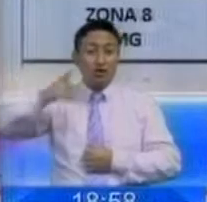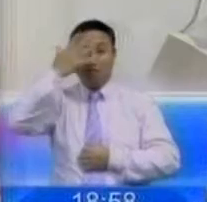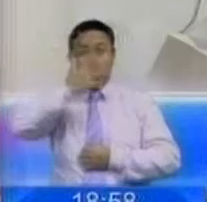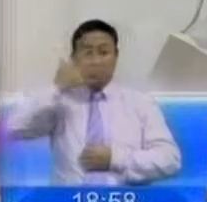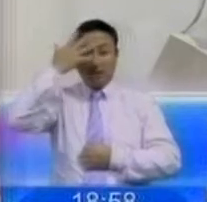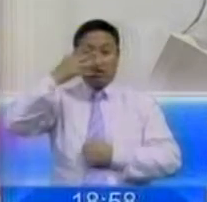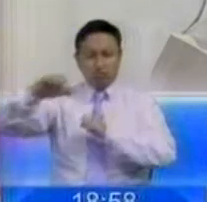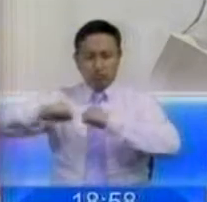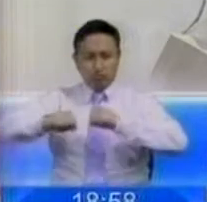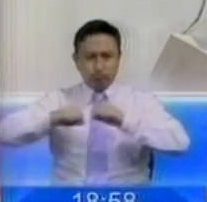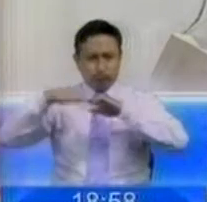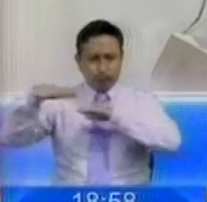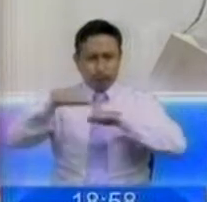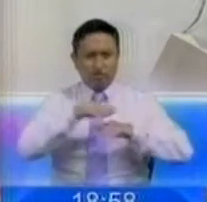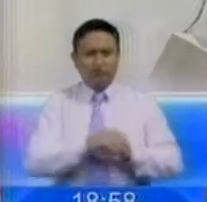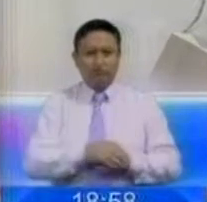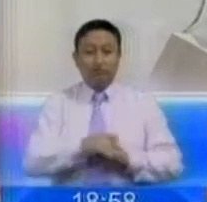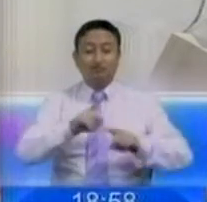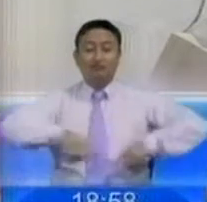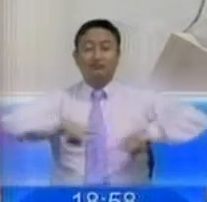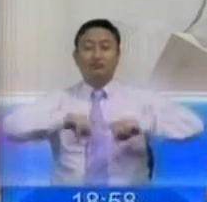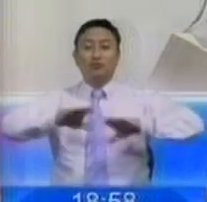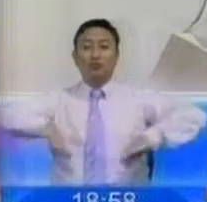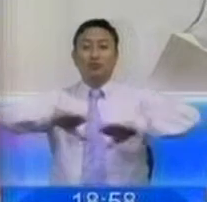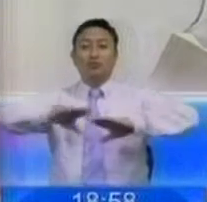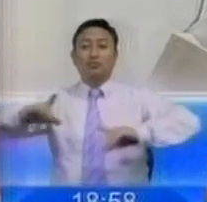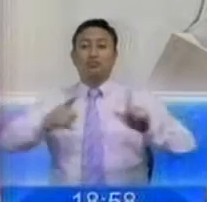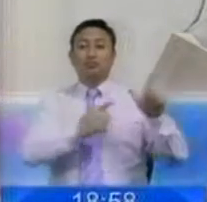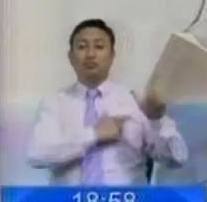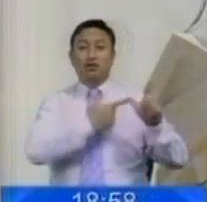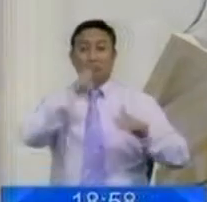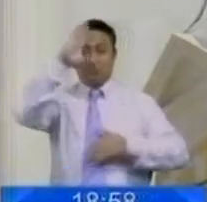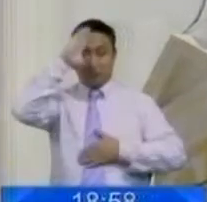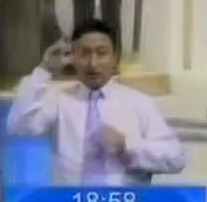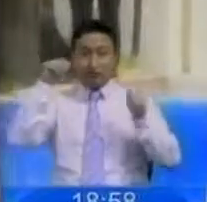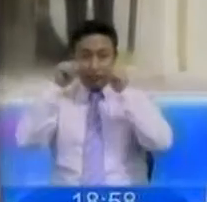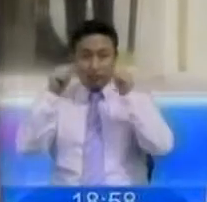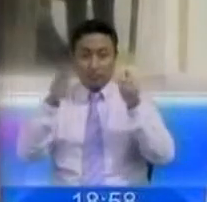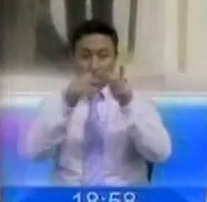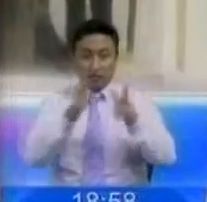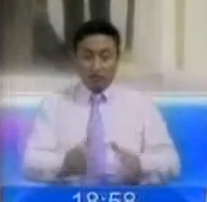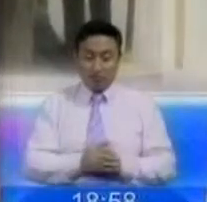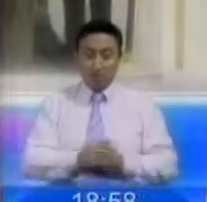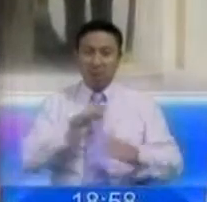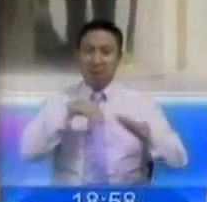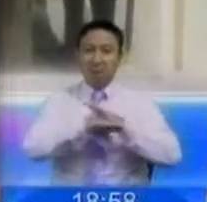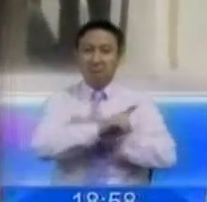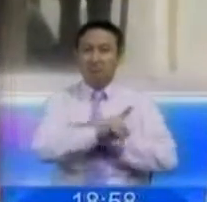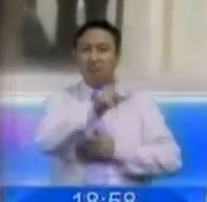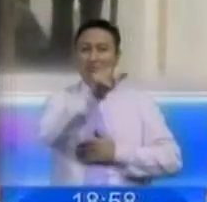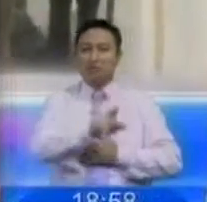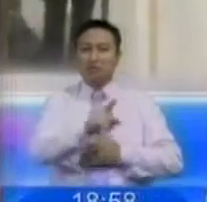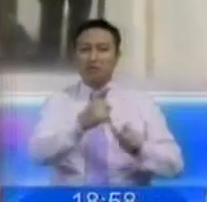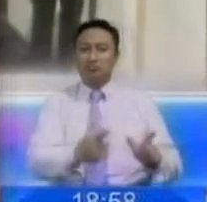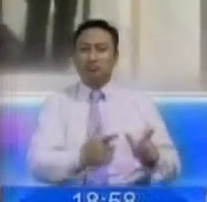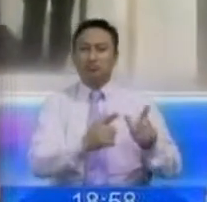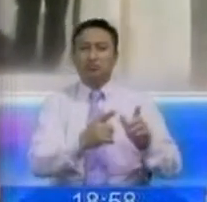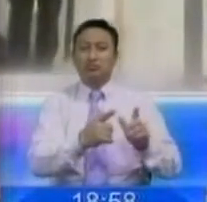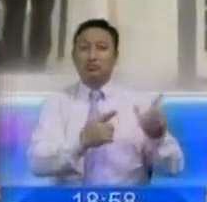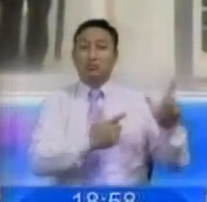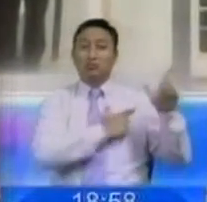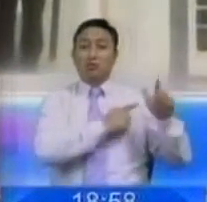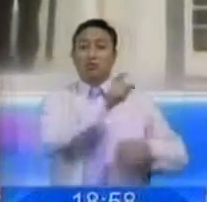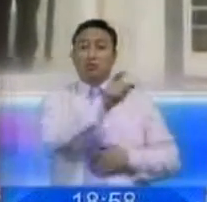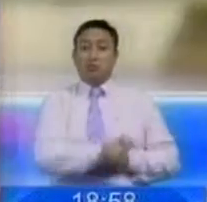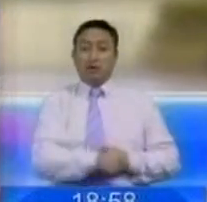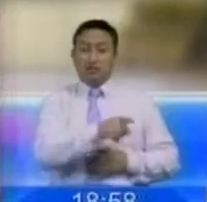Esmeraldas. Varias dependencias militares fueron allanadas por agentes de la policía y fiscales. Ingresaron en busca de uniformados en servicio activo que